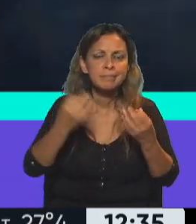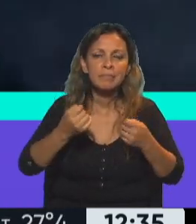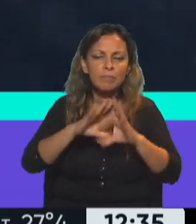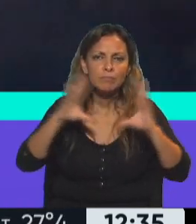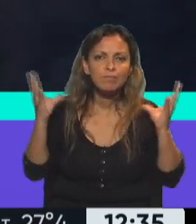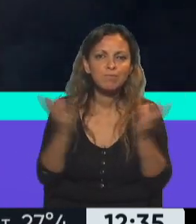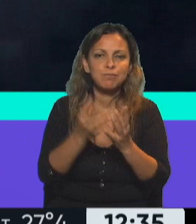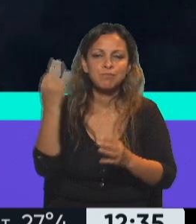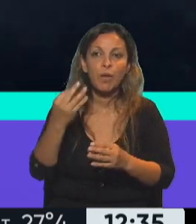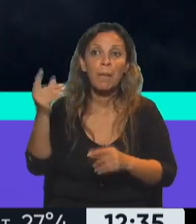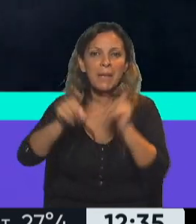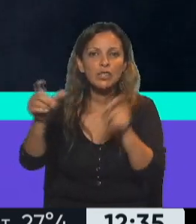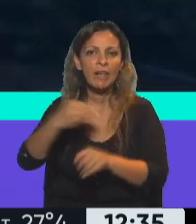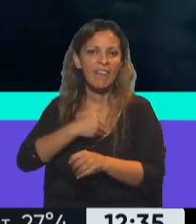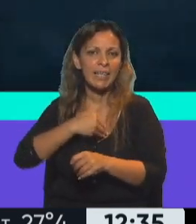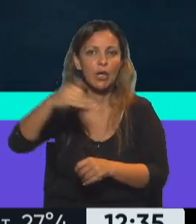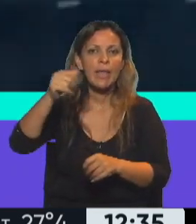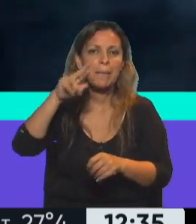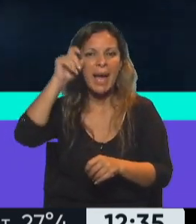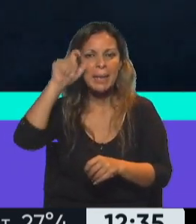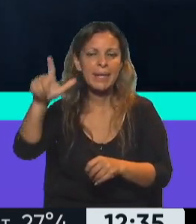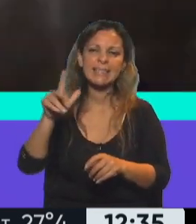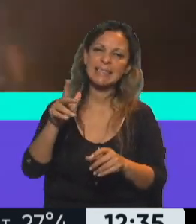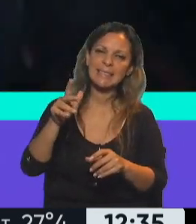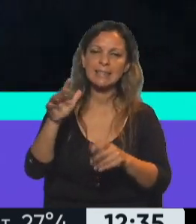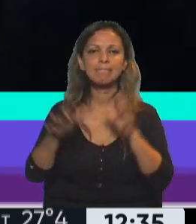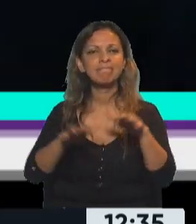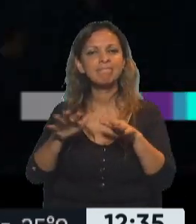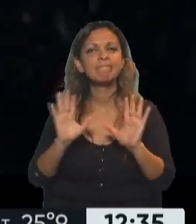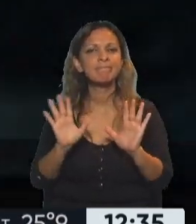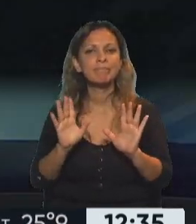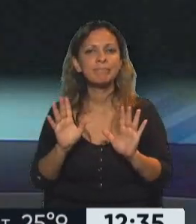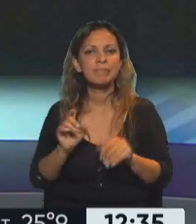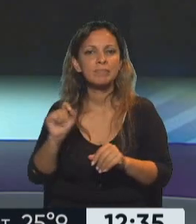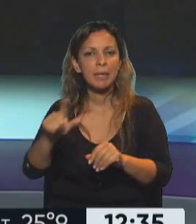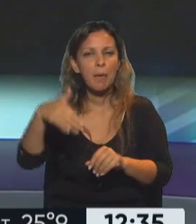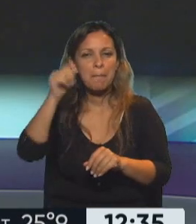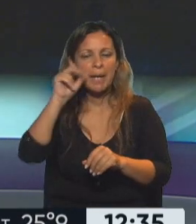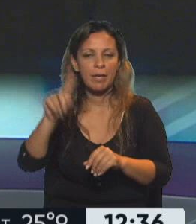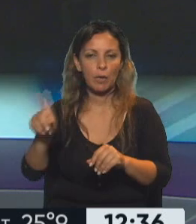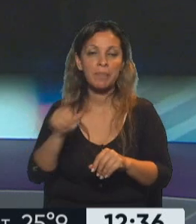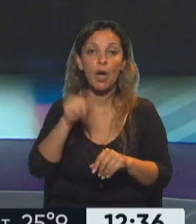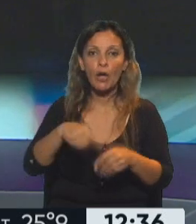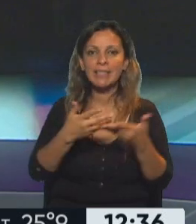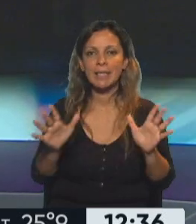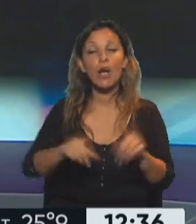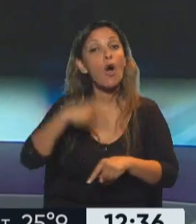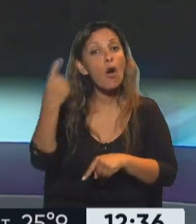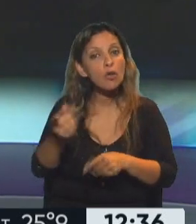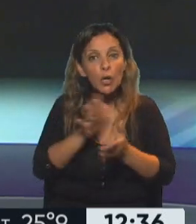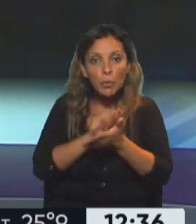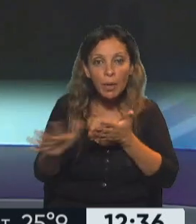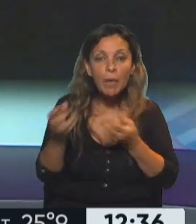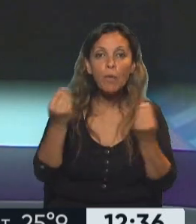de Marvel que no está a la altura de las historias de cómics que estamos habituados. Eternals es uno de los estrenos de hoy. Y otro de los estrenos